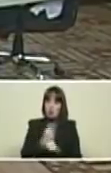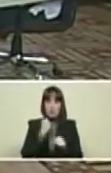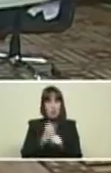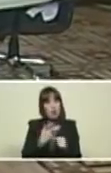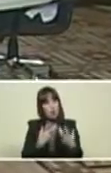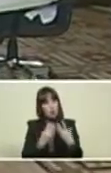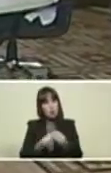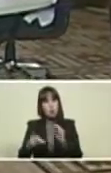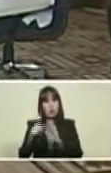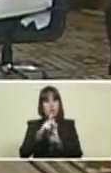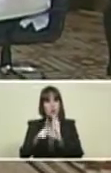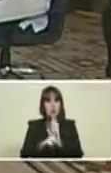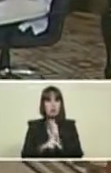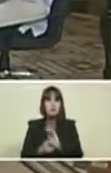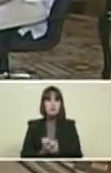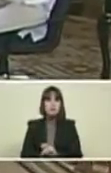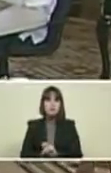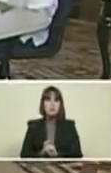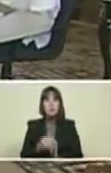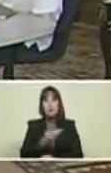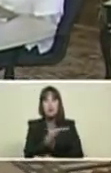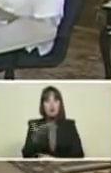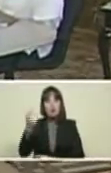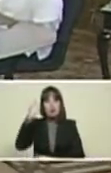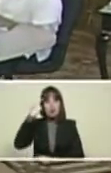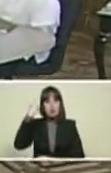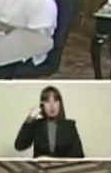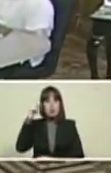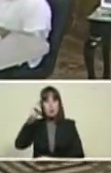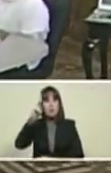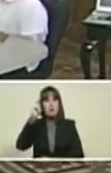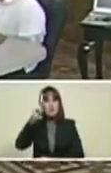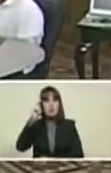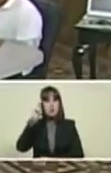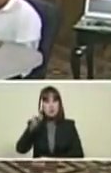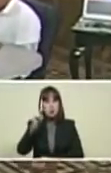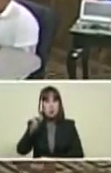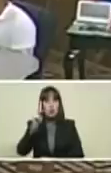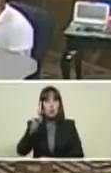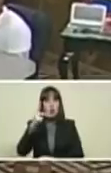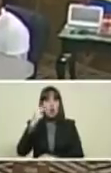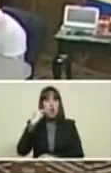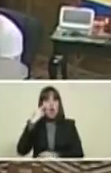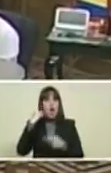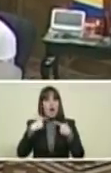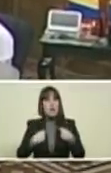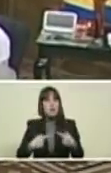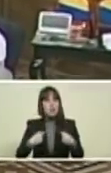plan. Ustedes saben que el profesor Aristóbulo, ministro de Educación, es imperativo, ¿no?